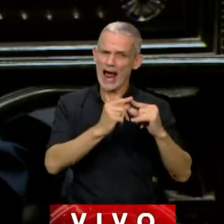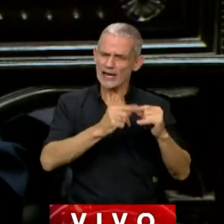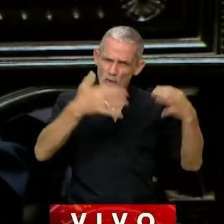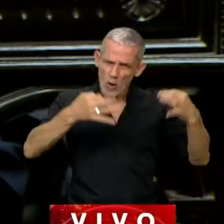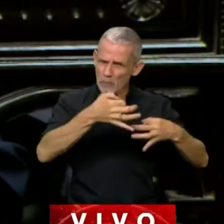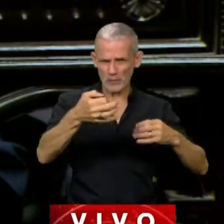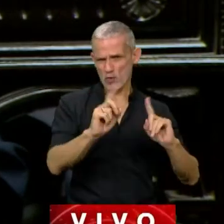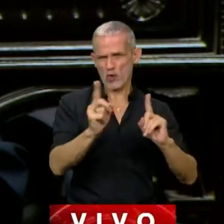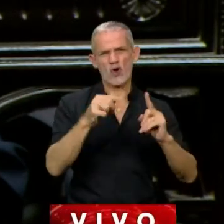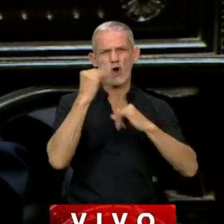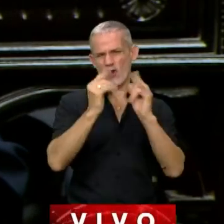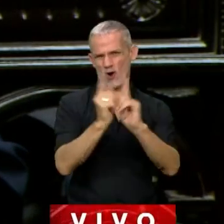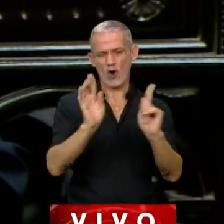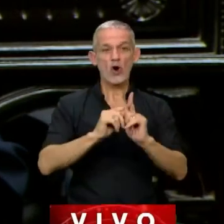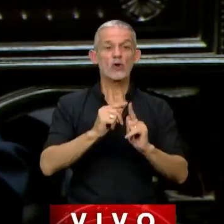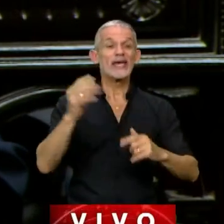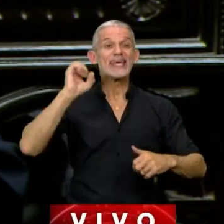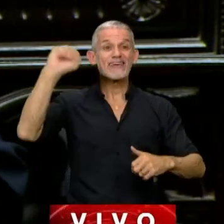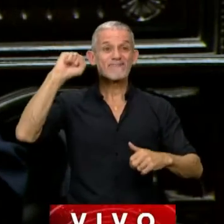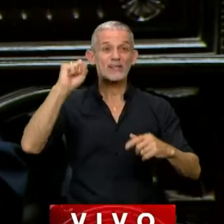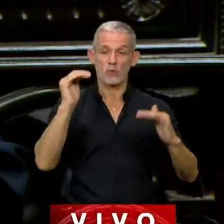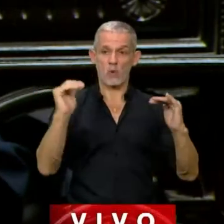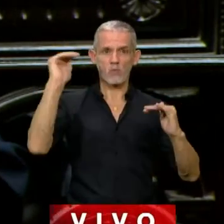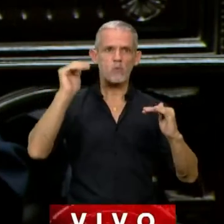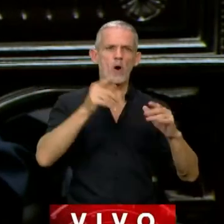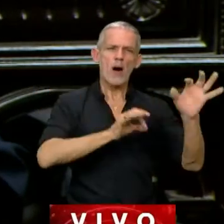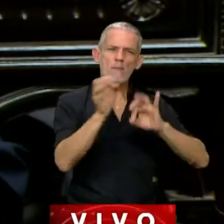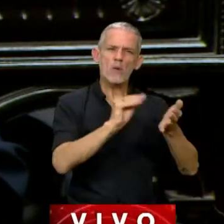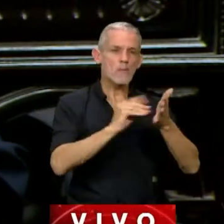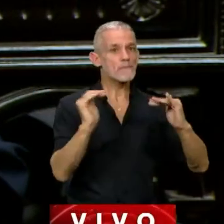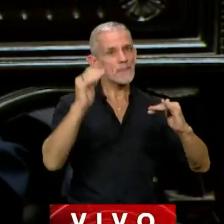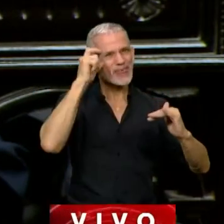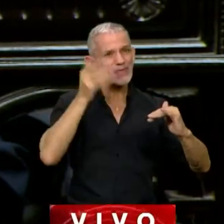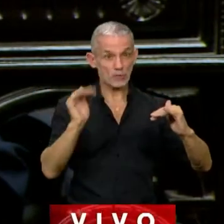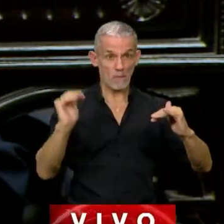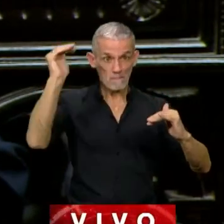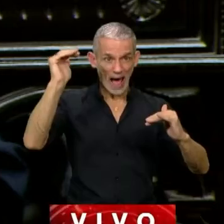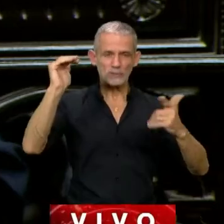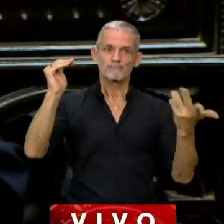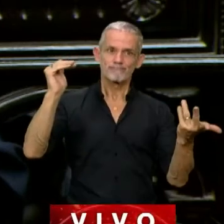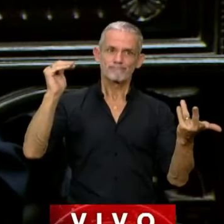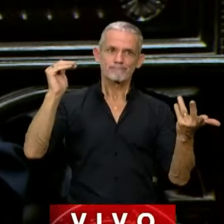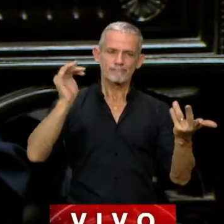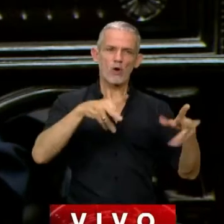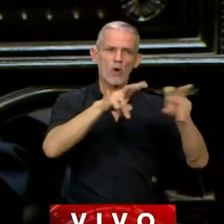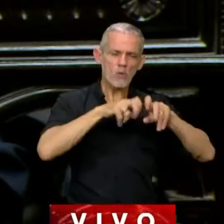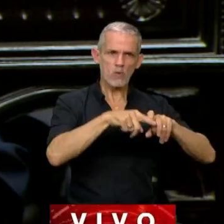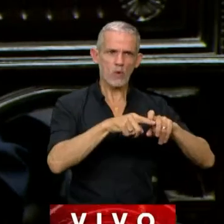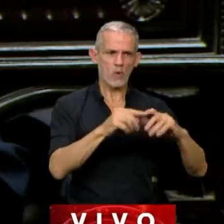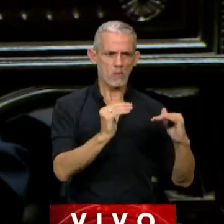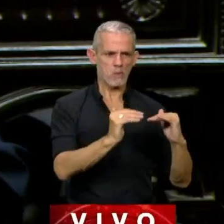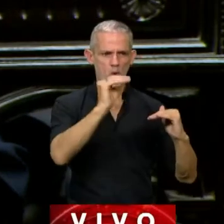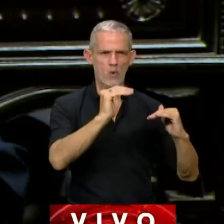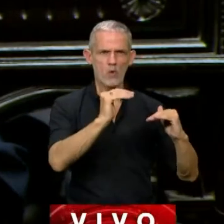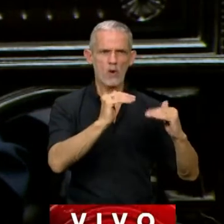de manera literal, la tasa de inflación supera en 10 puntos la proyectada, los ingresos superan en dicho periodo un